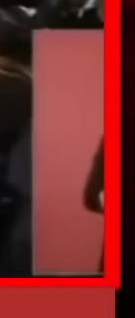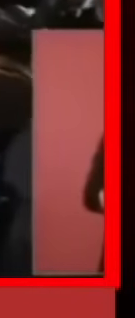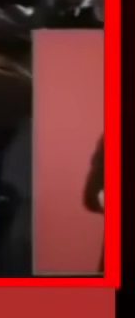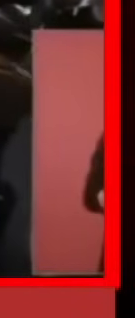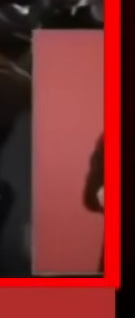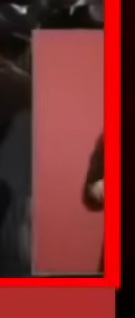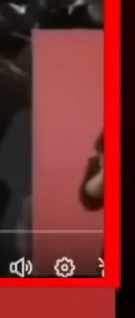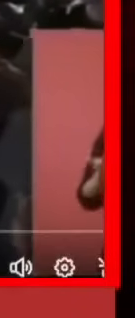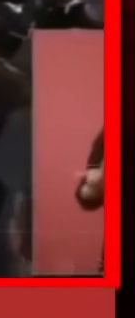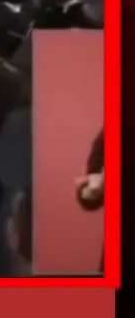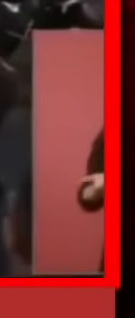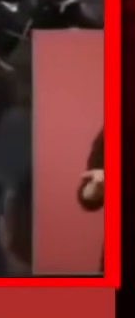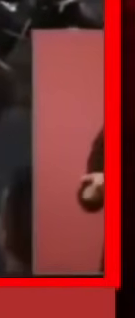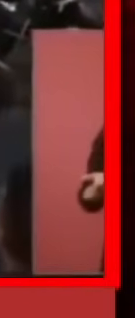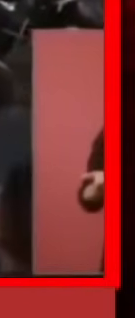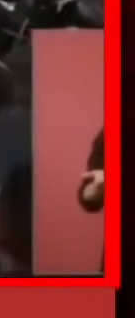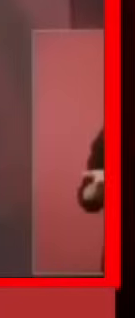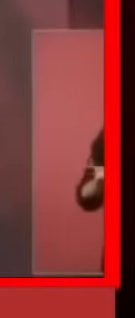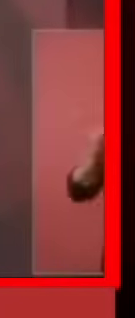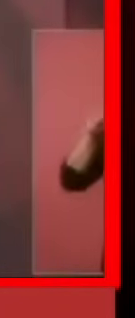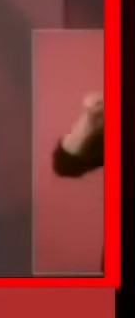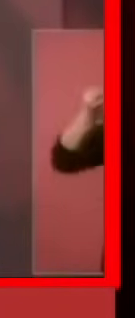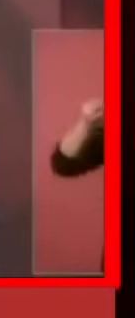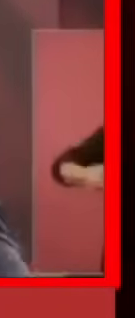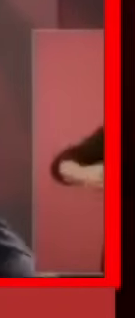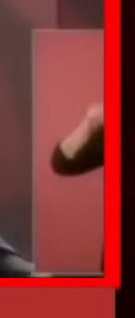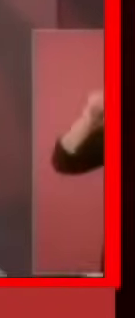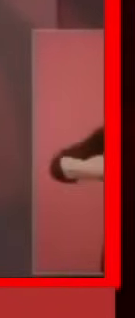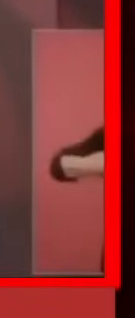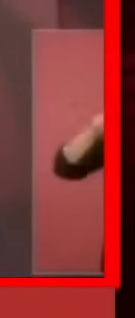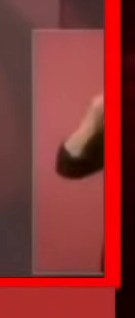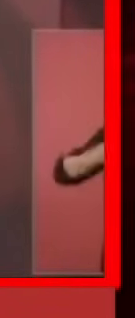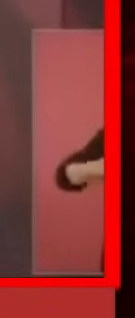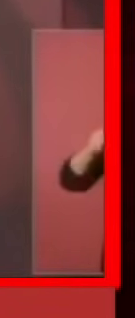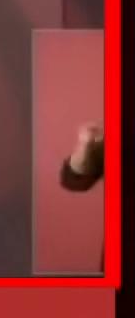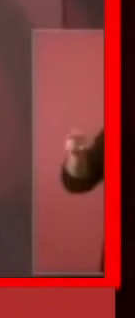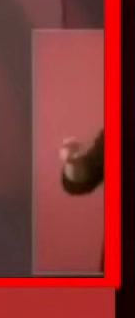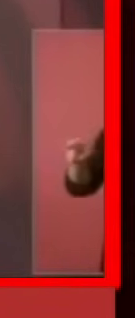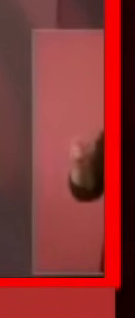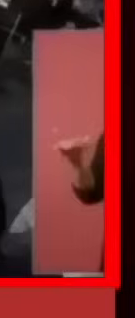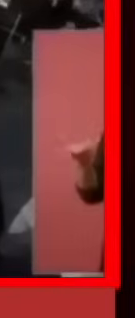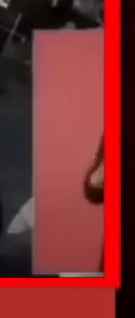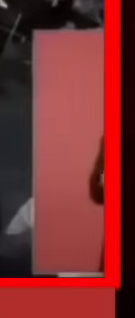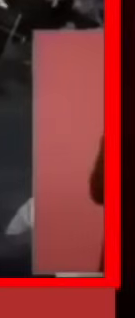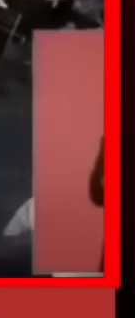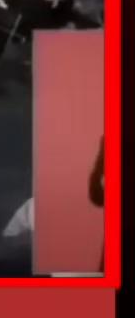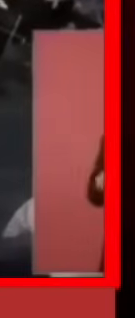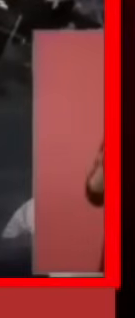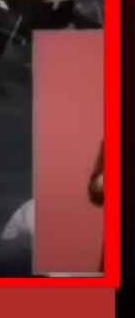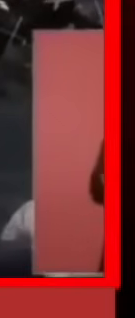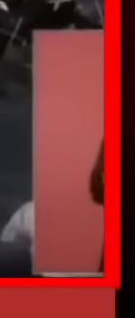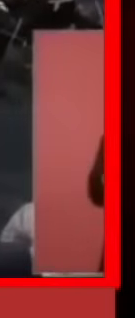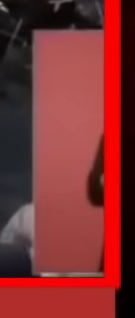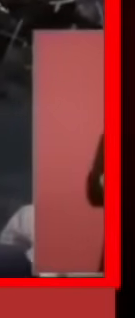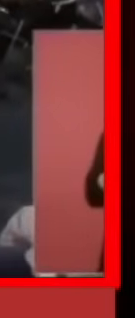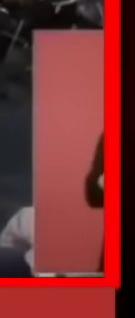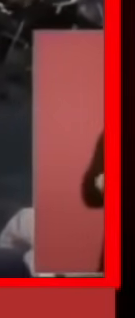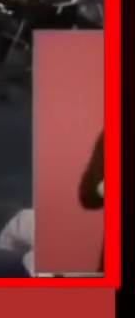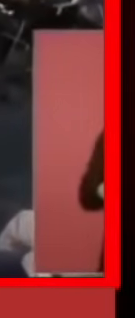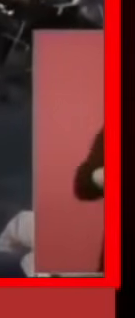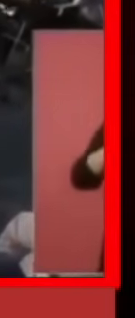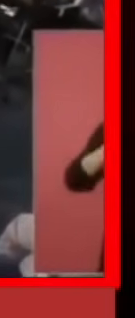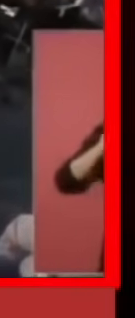¿qué fue lo que ordenó un juez? Ah, no, plantéalo bien. ¿Lo de Lozoya, presidente? ¿Lo de